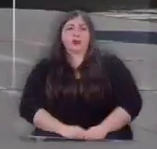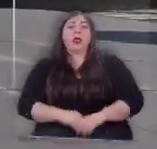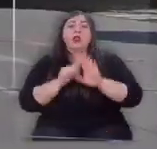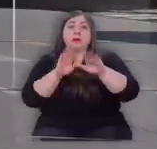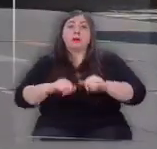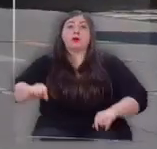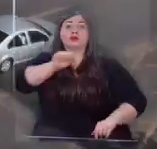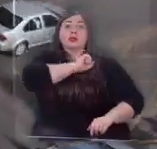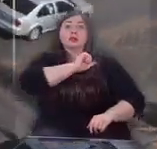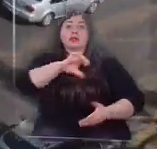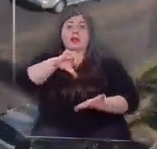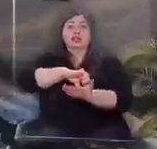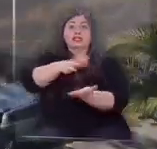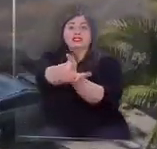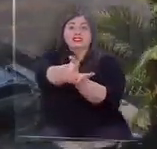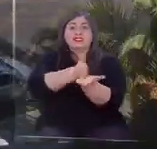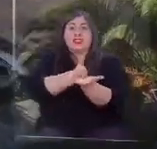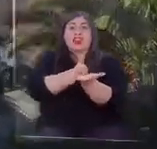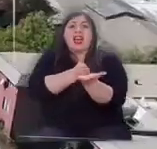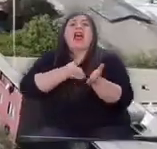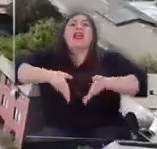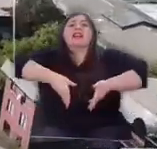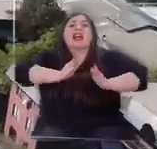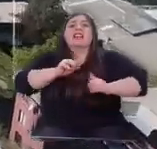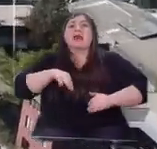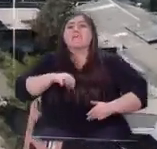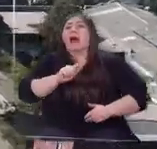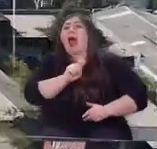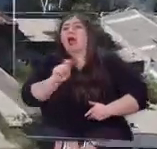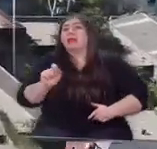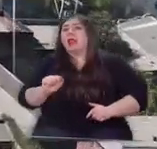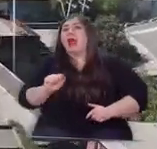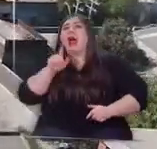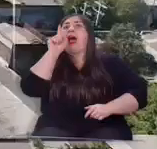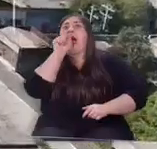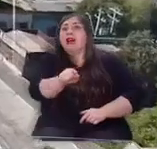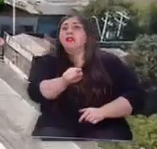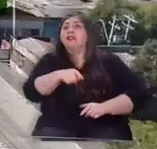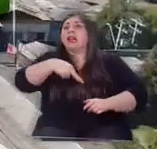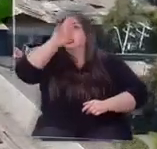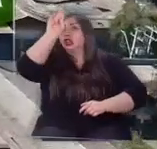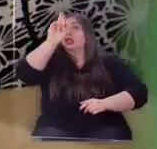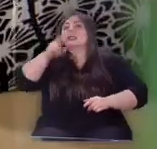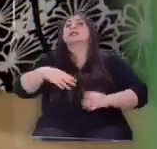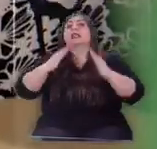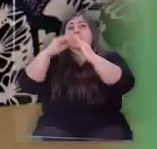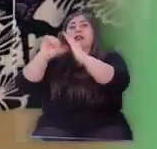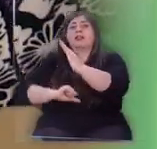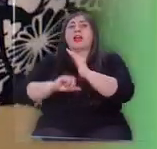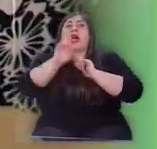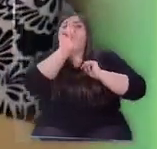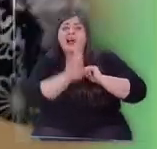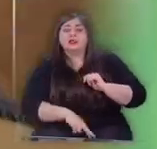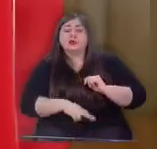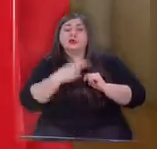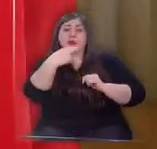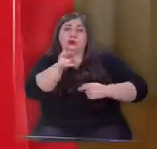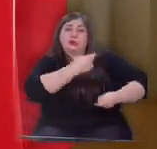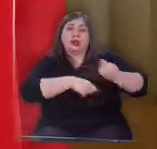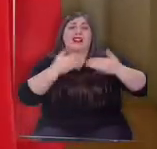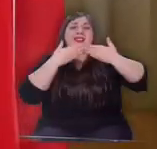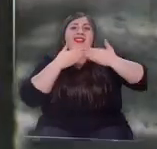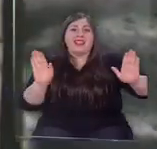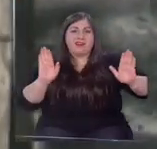pasa en Santiago Centro, divididos por la avenida Mata. Al norte quedan en cuarentena. Y al sur, la señora Clara y su negocio